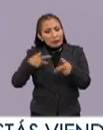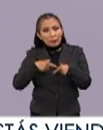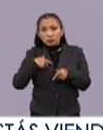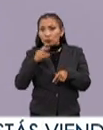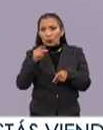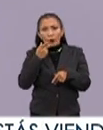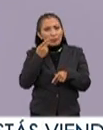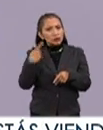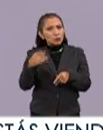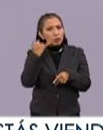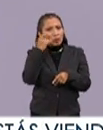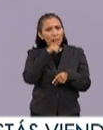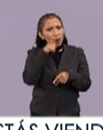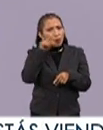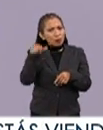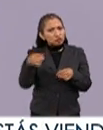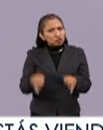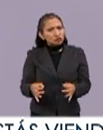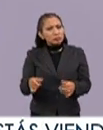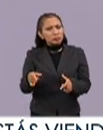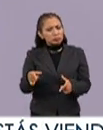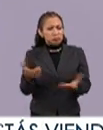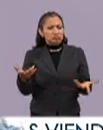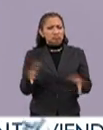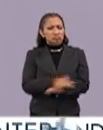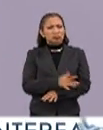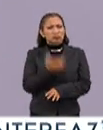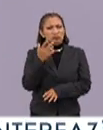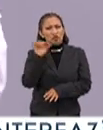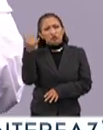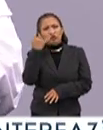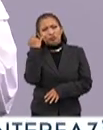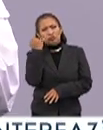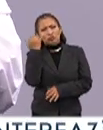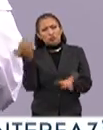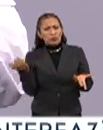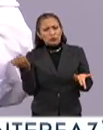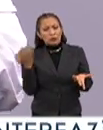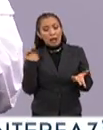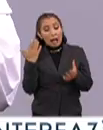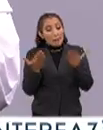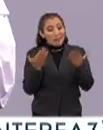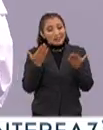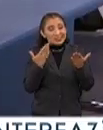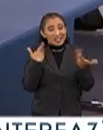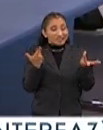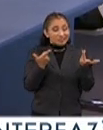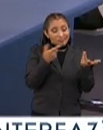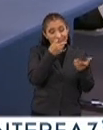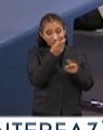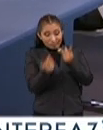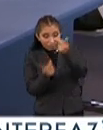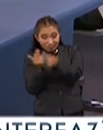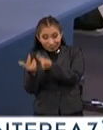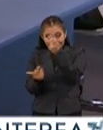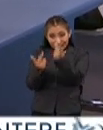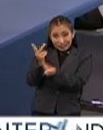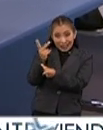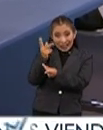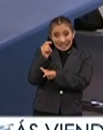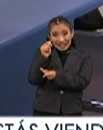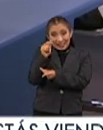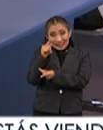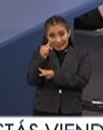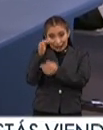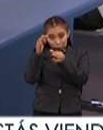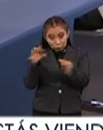ya no habla la lengua hoy, ¿no? Entonces, por eso la información estadística a veces no tiene la misma consistencia todas